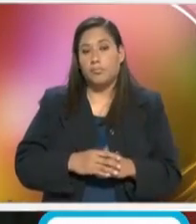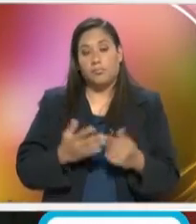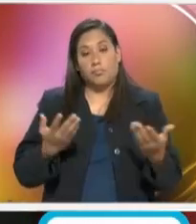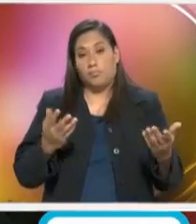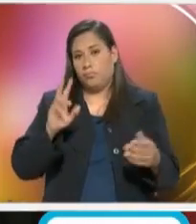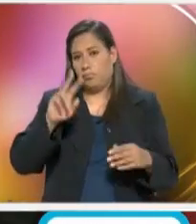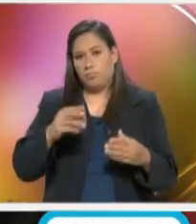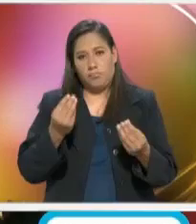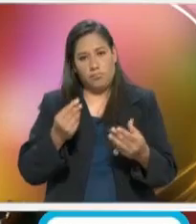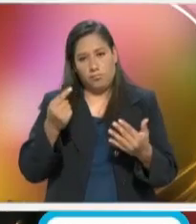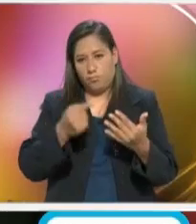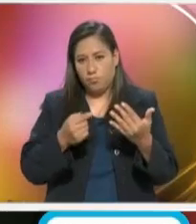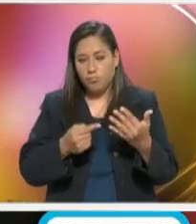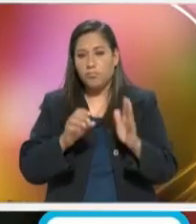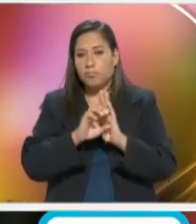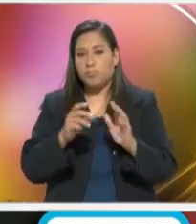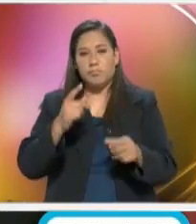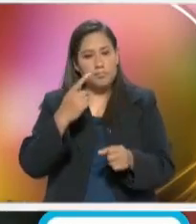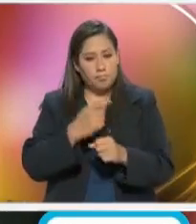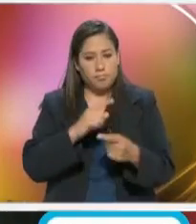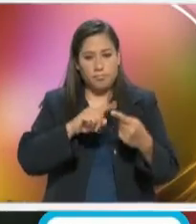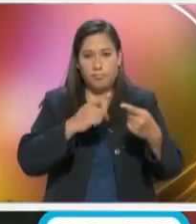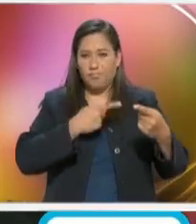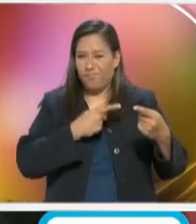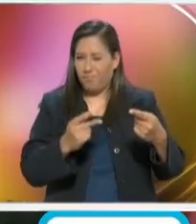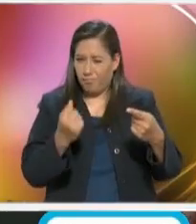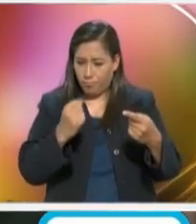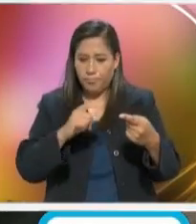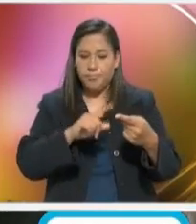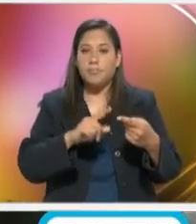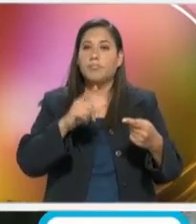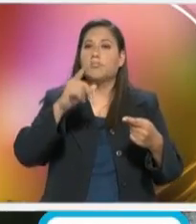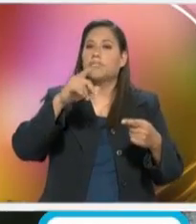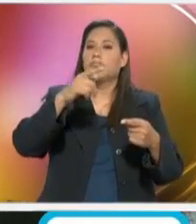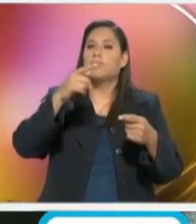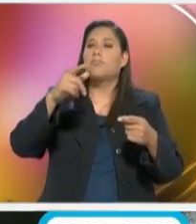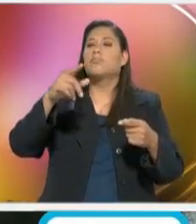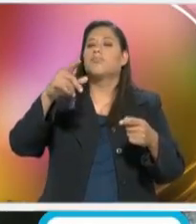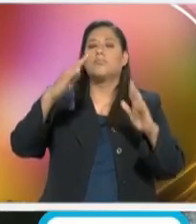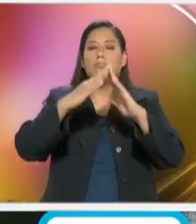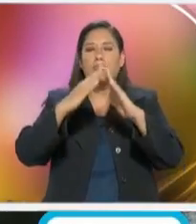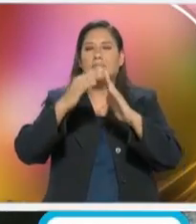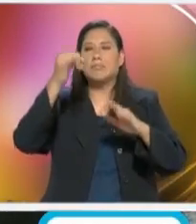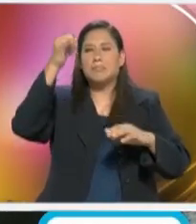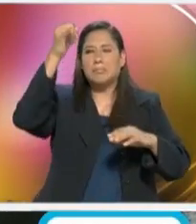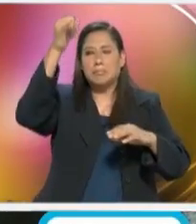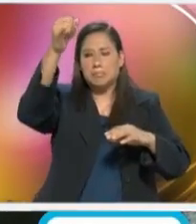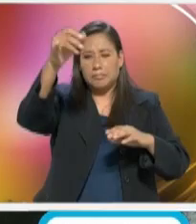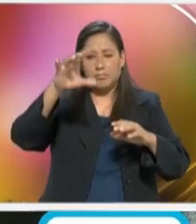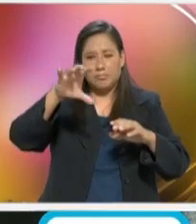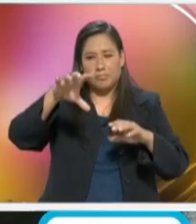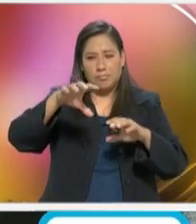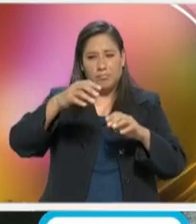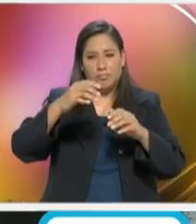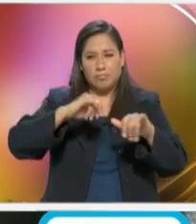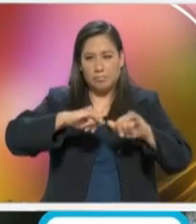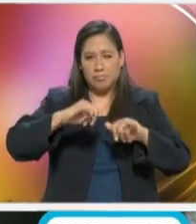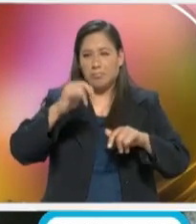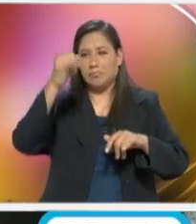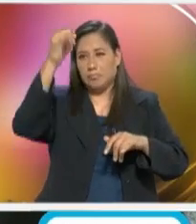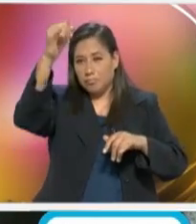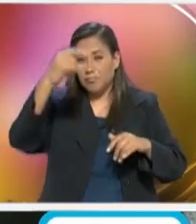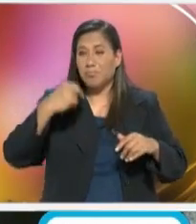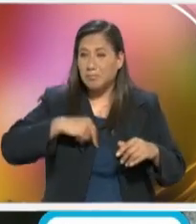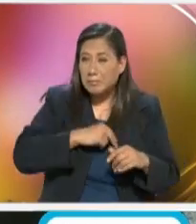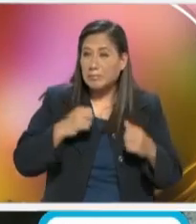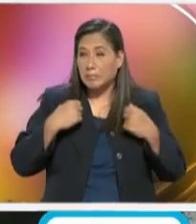La verdad es que son muchísimos, ¿no? Empezando desde la pobreza extrema, desde Sí. comunidades muy alejadas, Sí. que nuestro equipo técnico también le cuesta trabajo